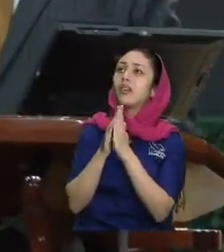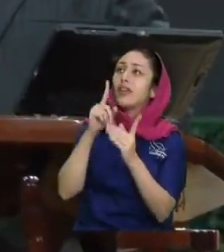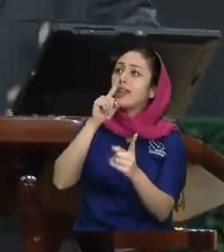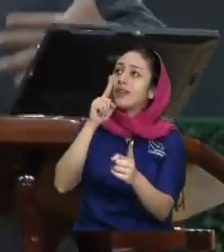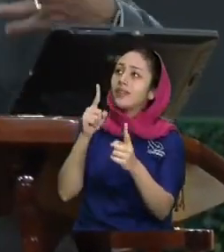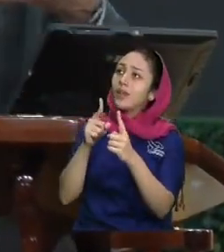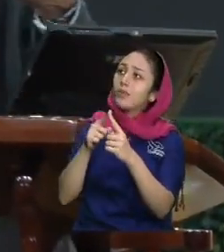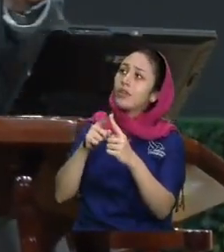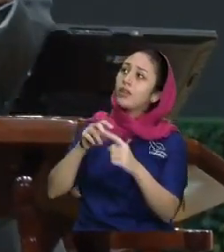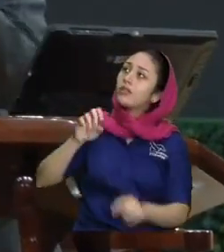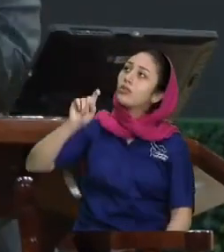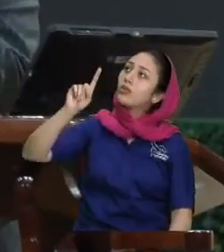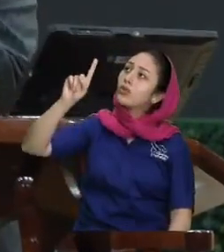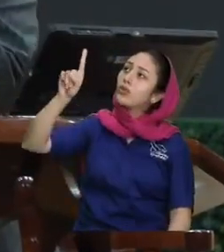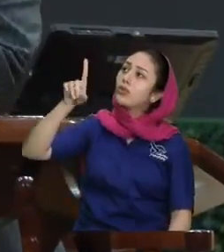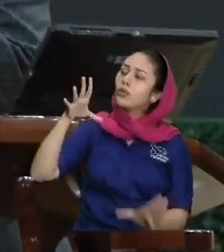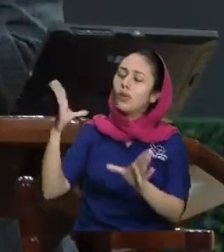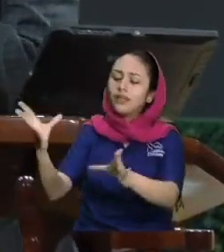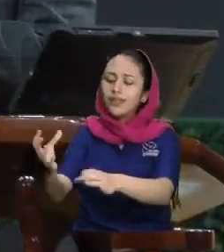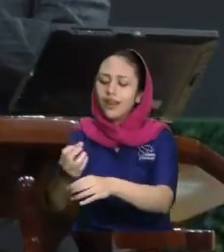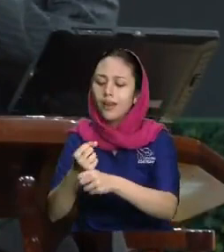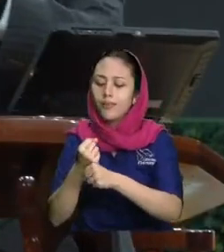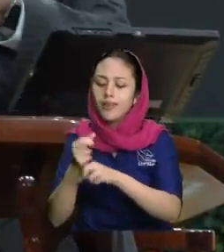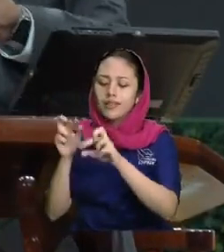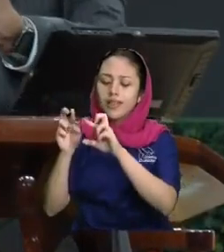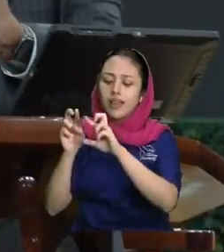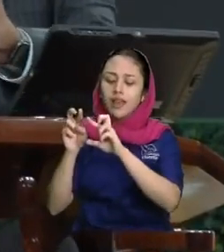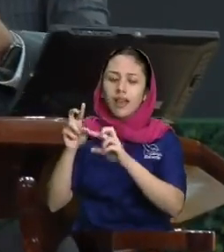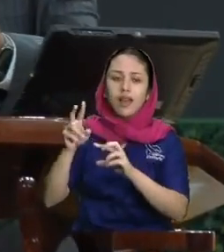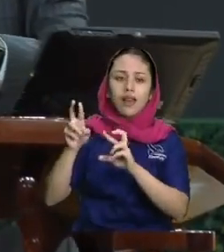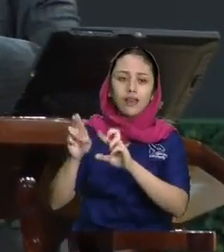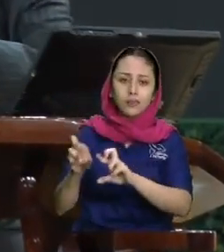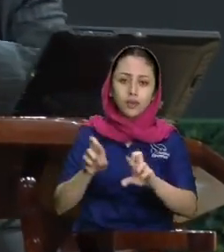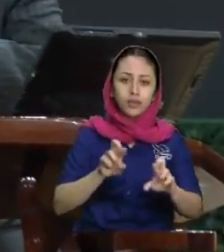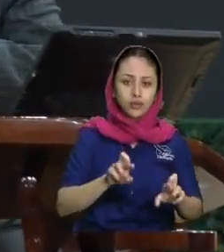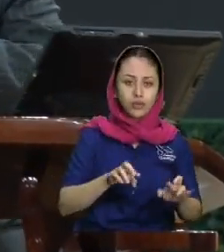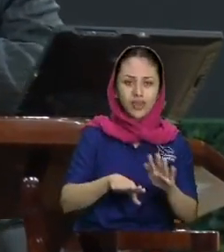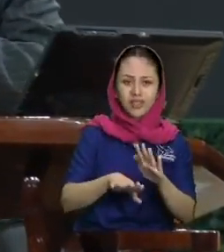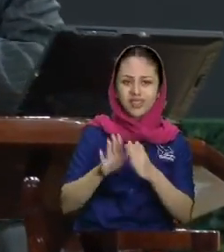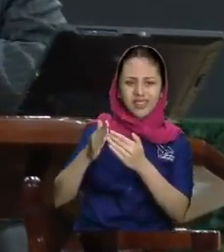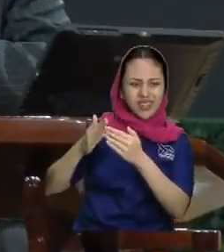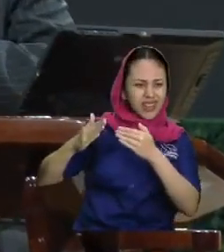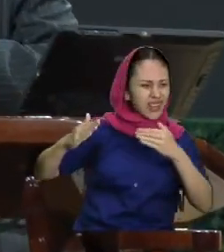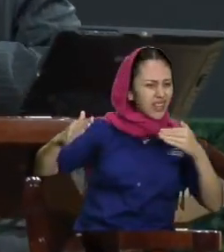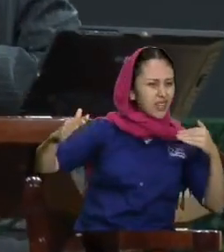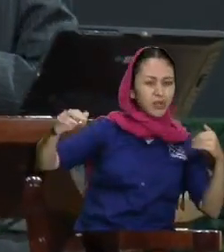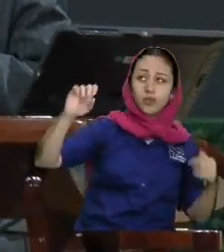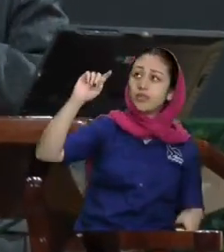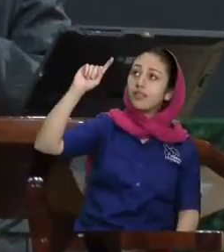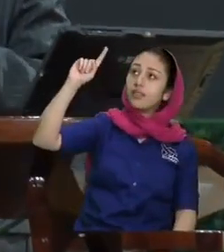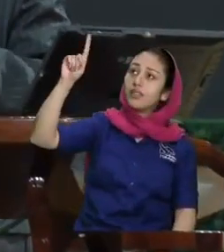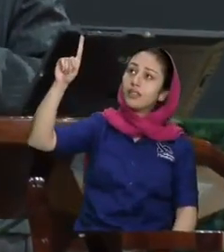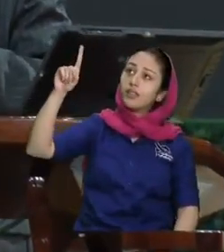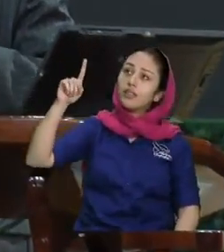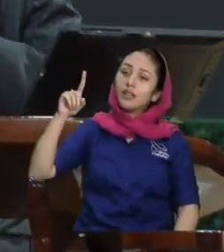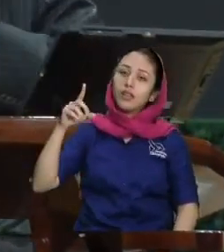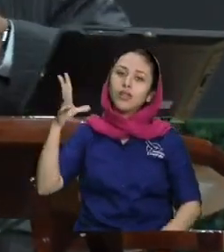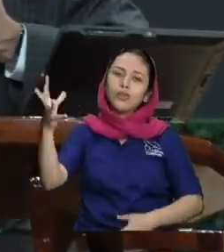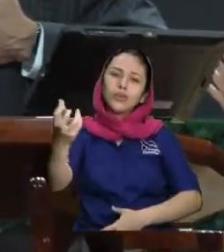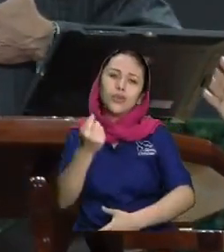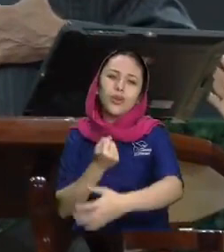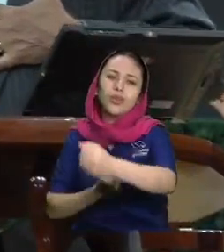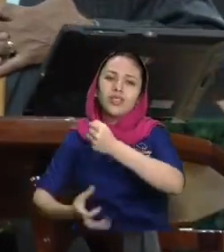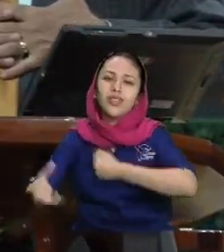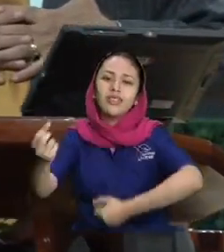lejos, Señor, que los atrapes con tus lazos de amor y de misericordia y los arrastres con amor hacia ti